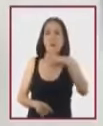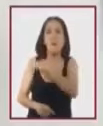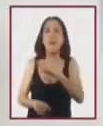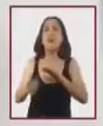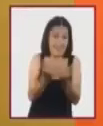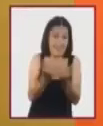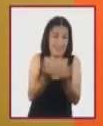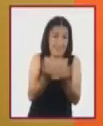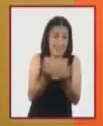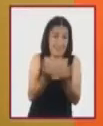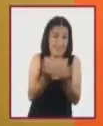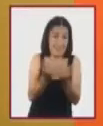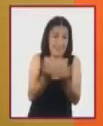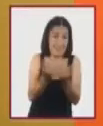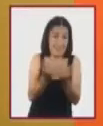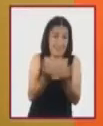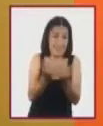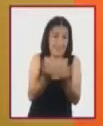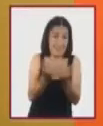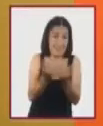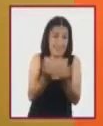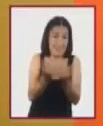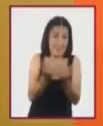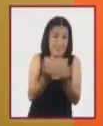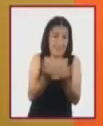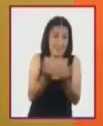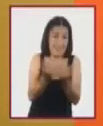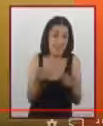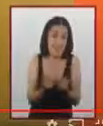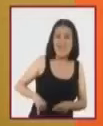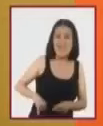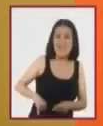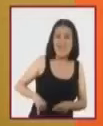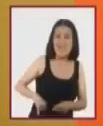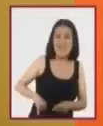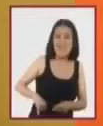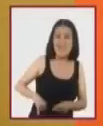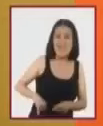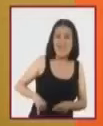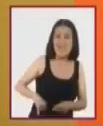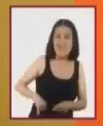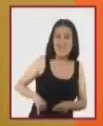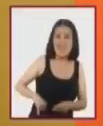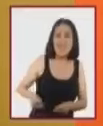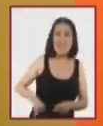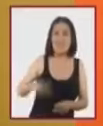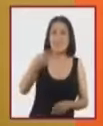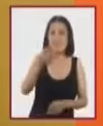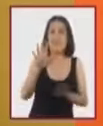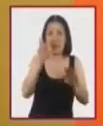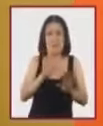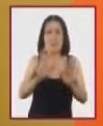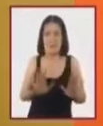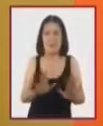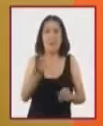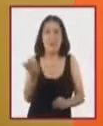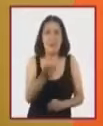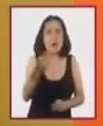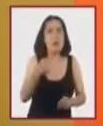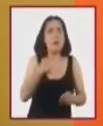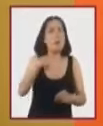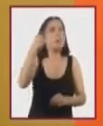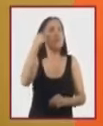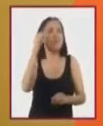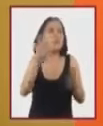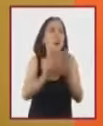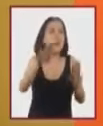tortuga? ¿O rapidez y velocidad es lo mismo? Qué interesante, pero ¿qué pregunta, profesor? Yo pensaría